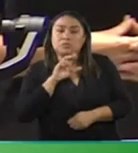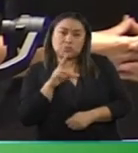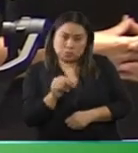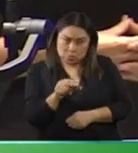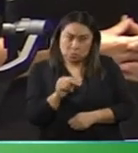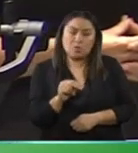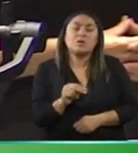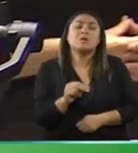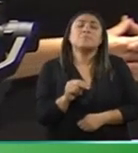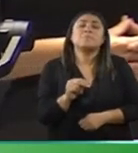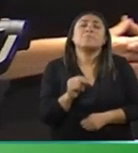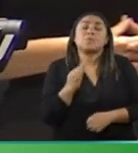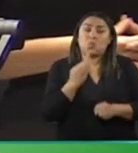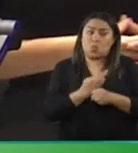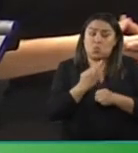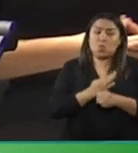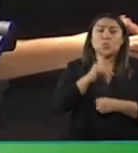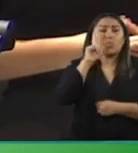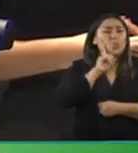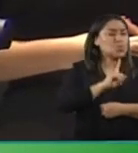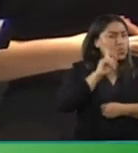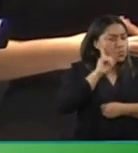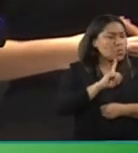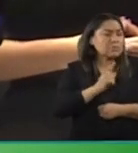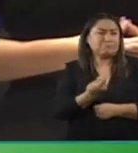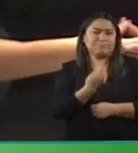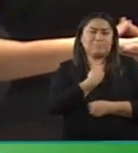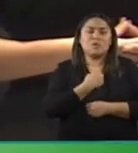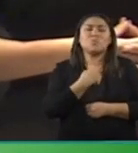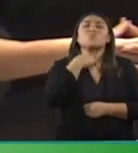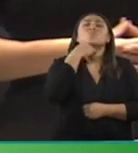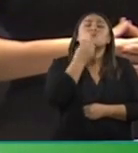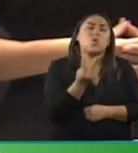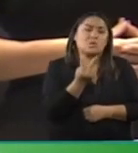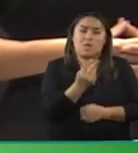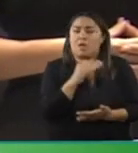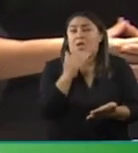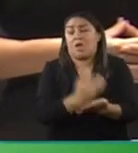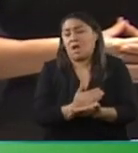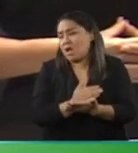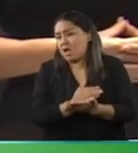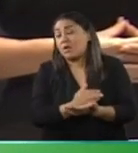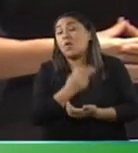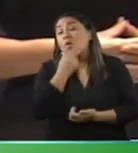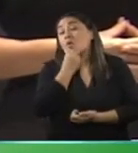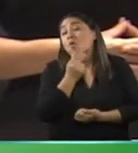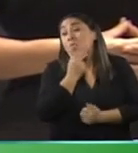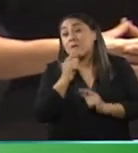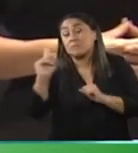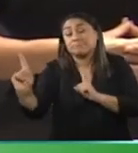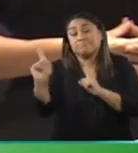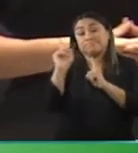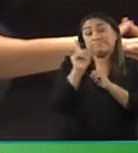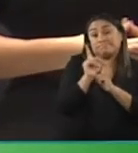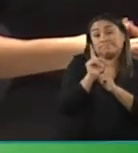manera utilitaria, las mujeres tenemos voz. Nunca más que un hombre se apropie de nuestra voz.